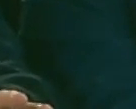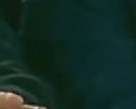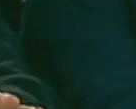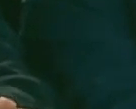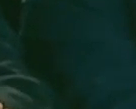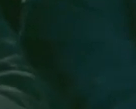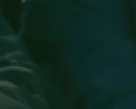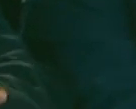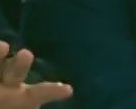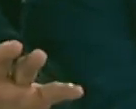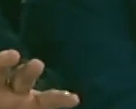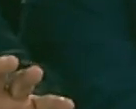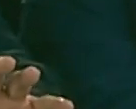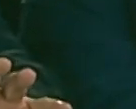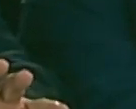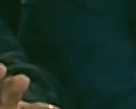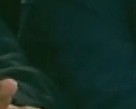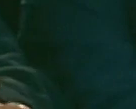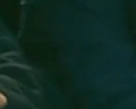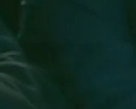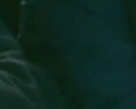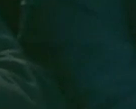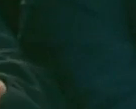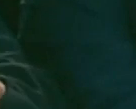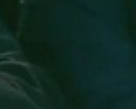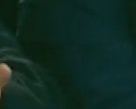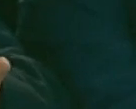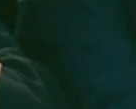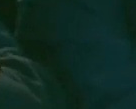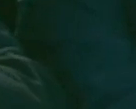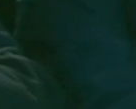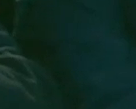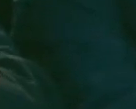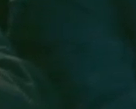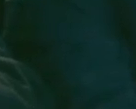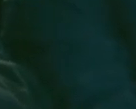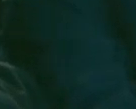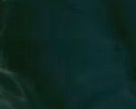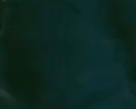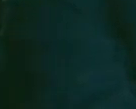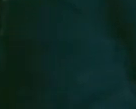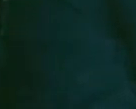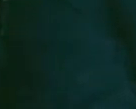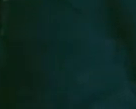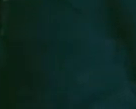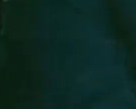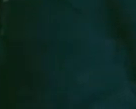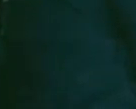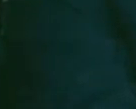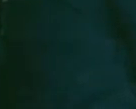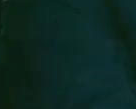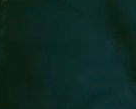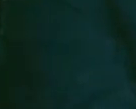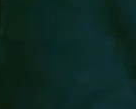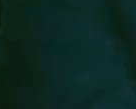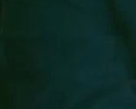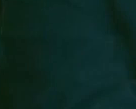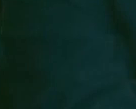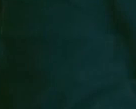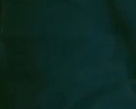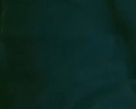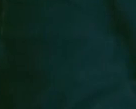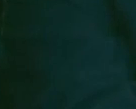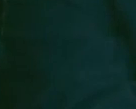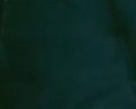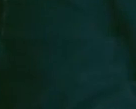y privadamente, ¿no? Y nos contentamos con ello. Pero lo que quería es llevarle a usted la información de que la participación de la banca